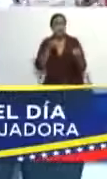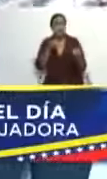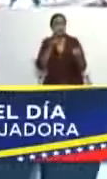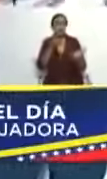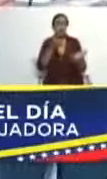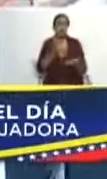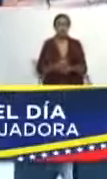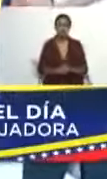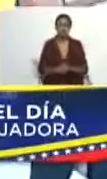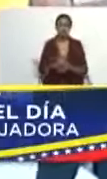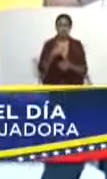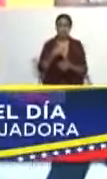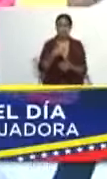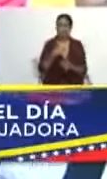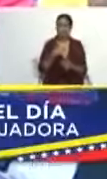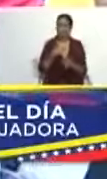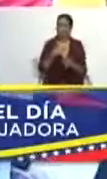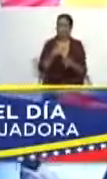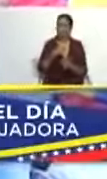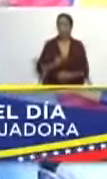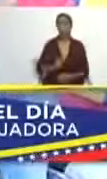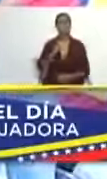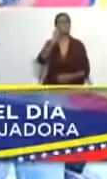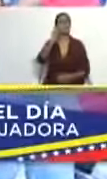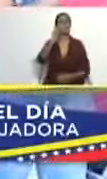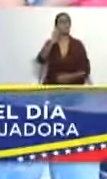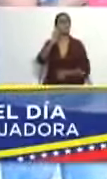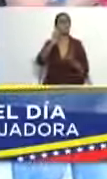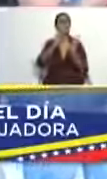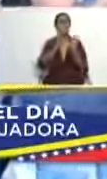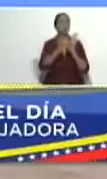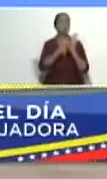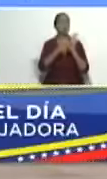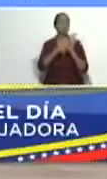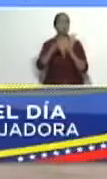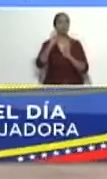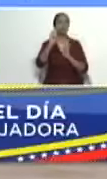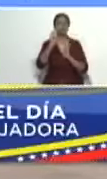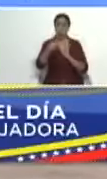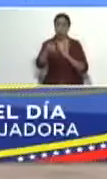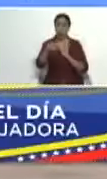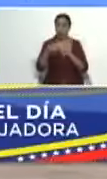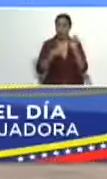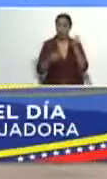Peleé por la Constitución y ustedes me acompañaron.